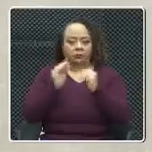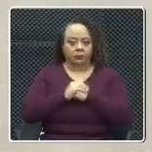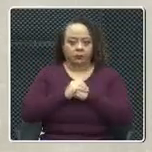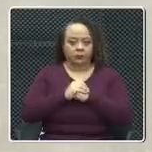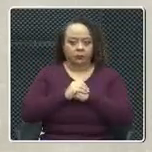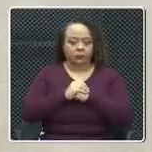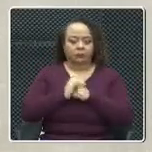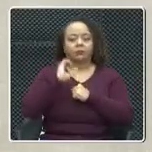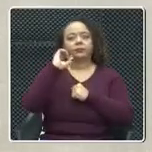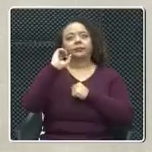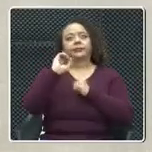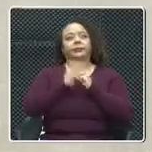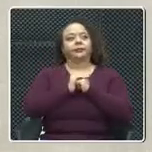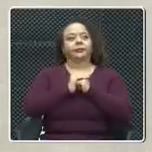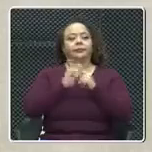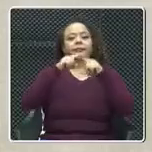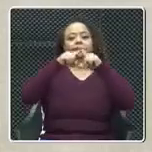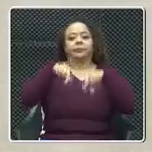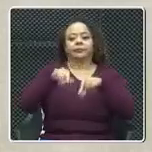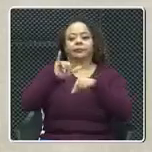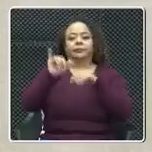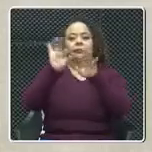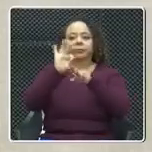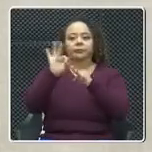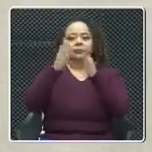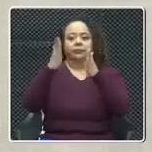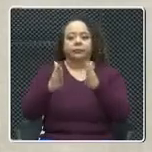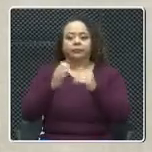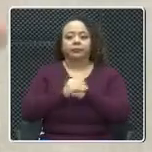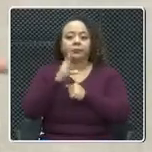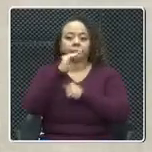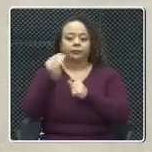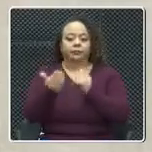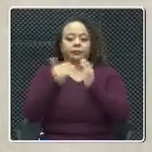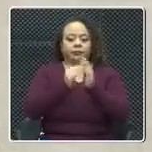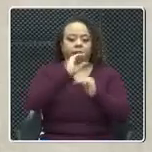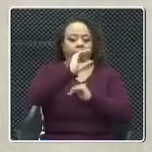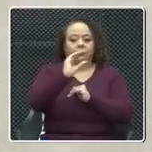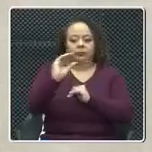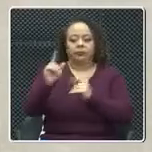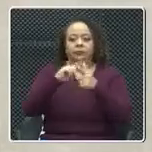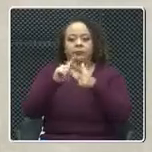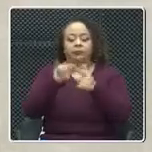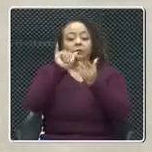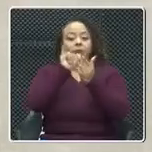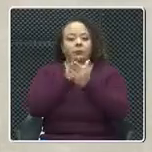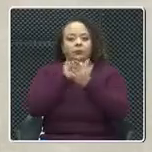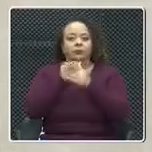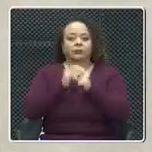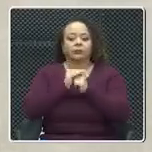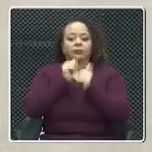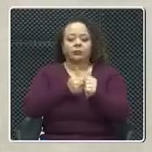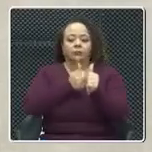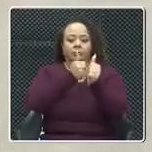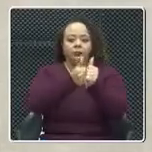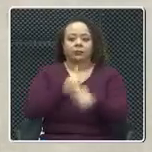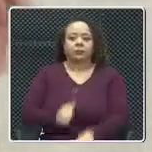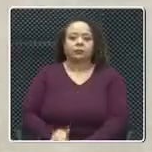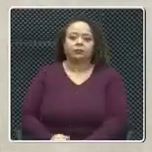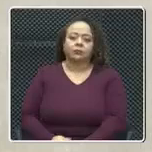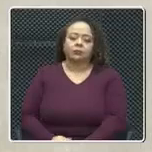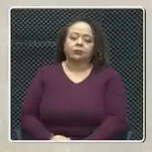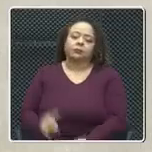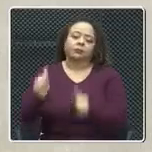¿verdad? O va a quitarle tales funciones al trabajador, uh-huh, y las va a redistribuir. Entonces, eso es lo que se le da un poco de seguimiento, uh-huh, con